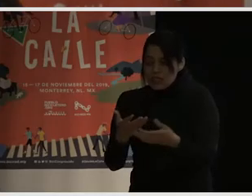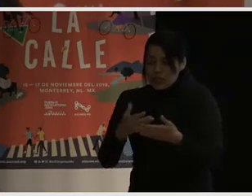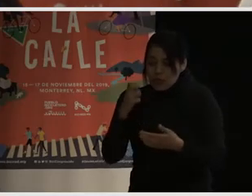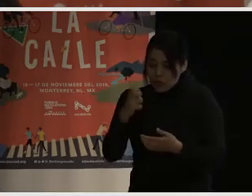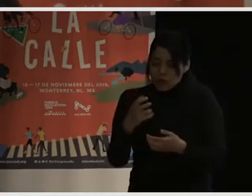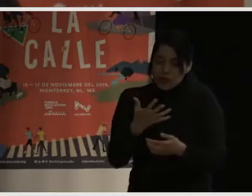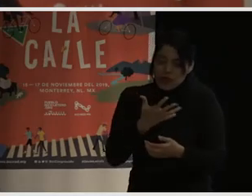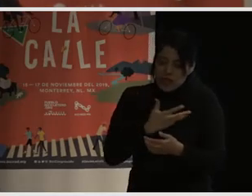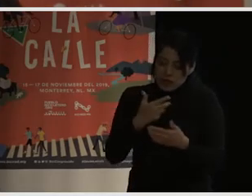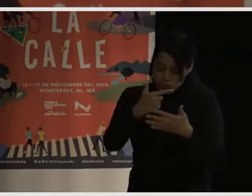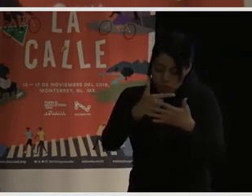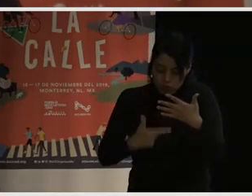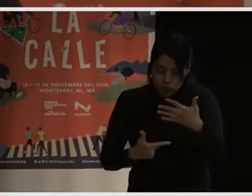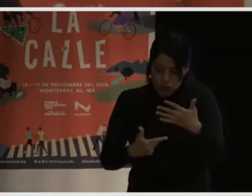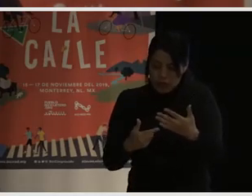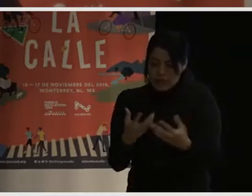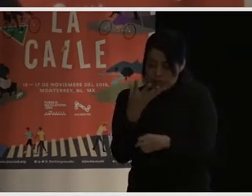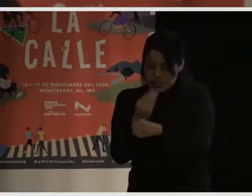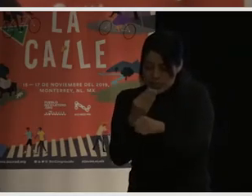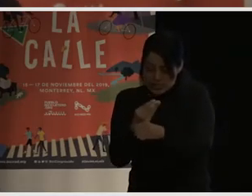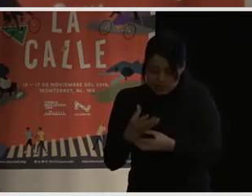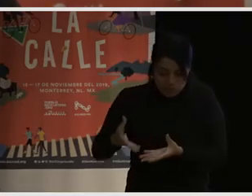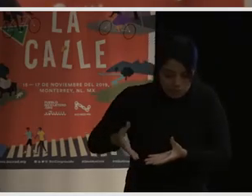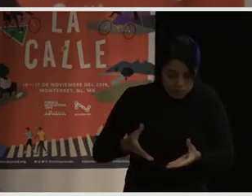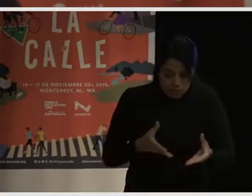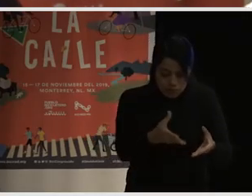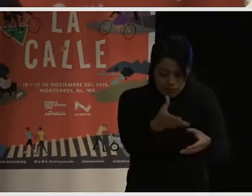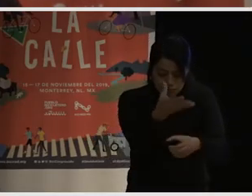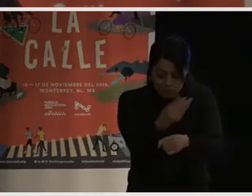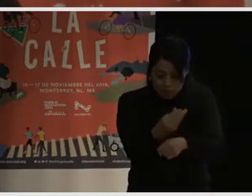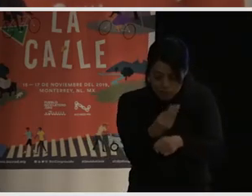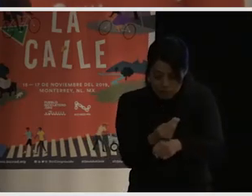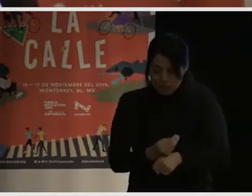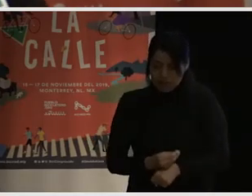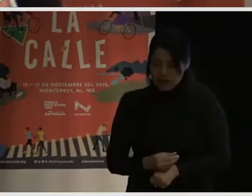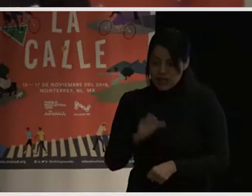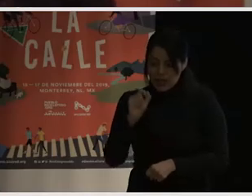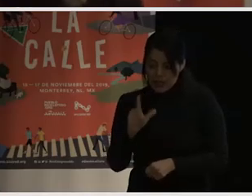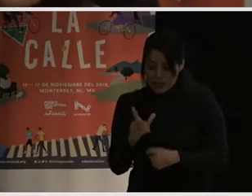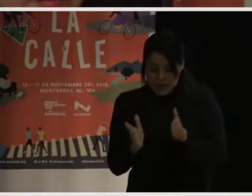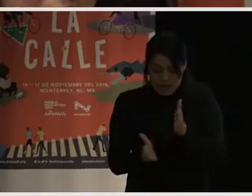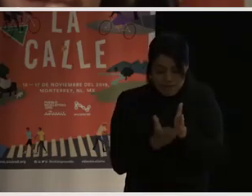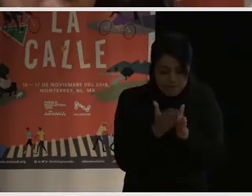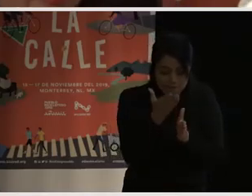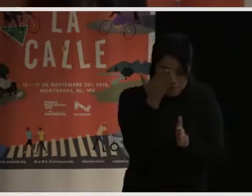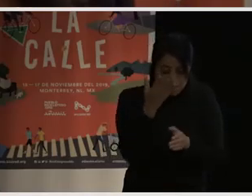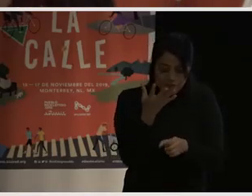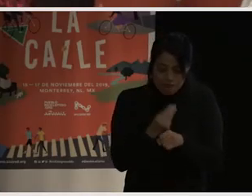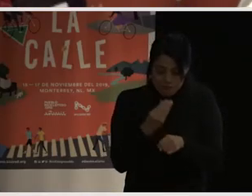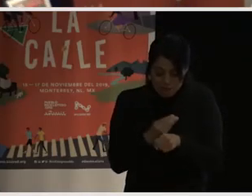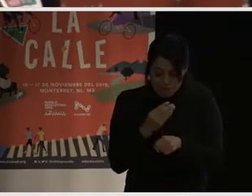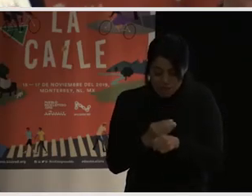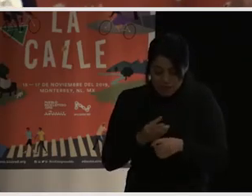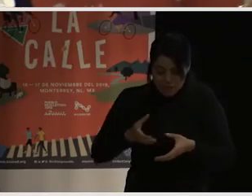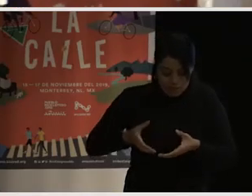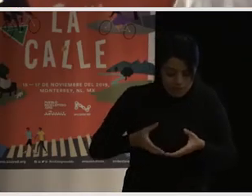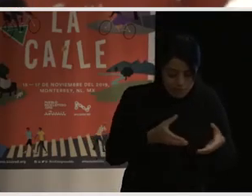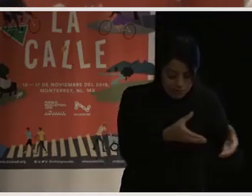programas que son de regeneración vial y tenemos prácticamente que es el mantenimiento a la carpeta y ya los proyectos